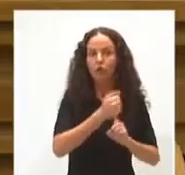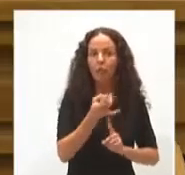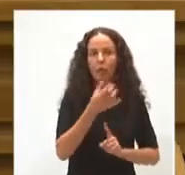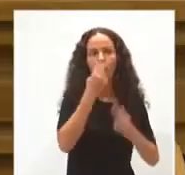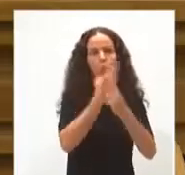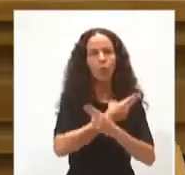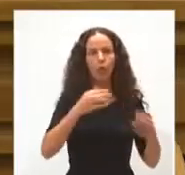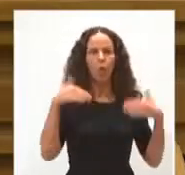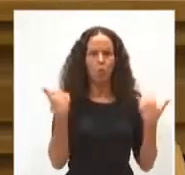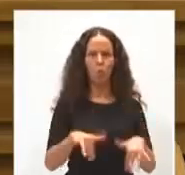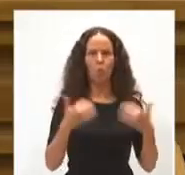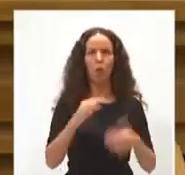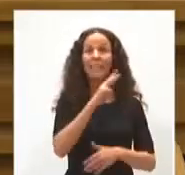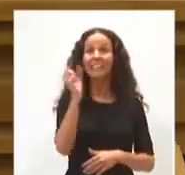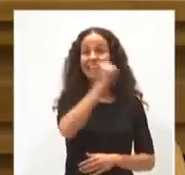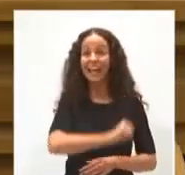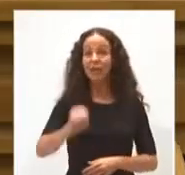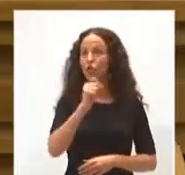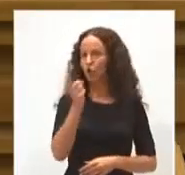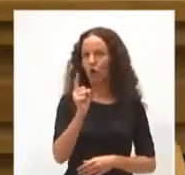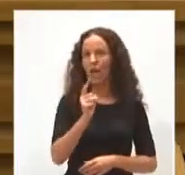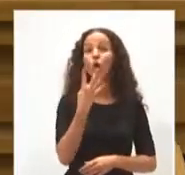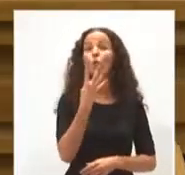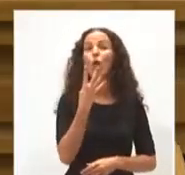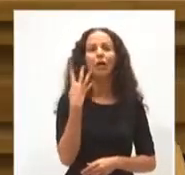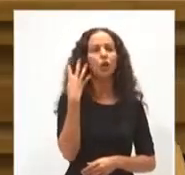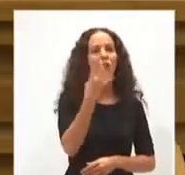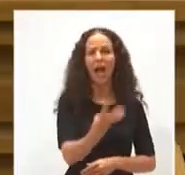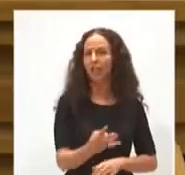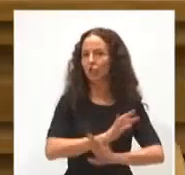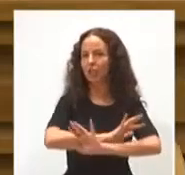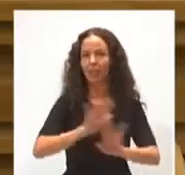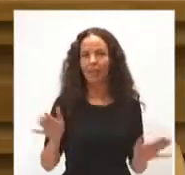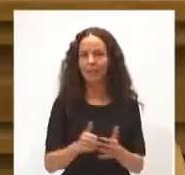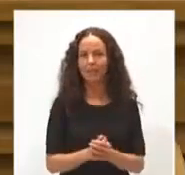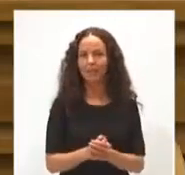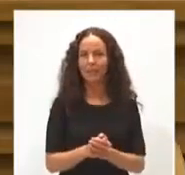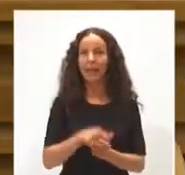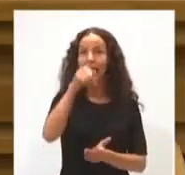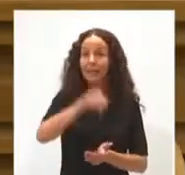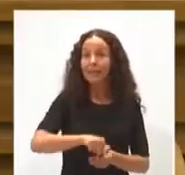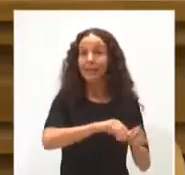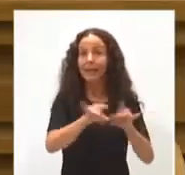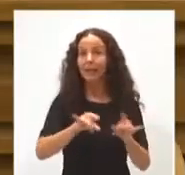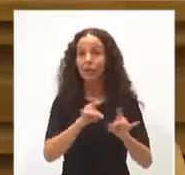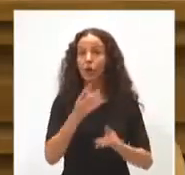subió mucho pero no en 30 años en 4 en cuatro años en esta región